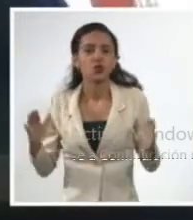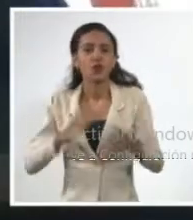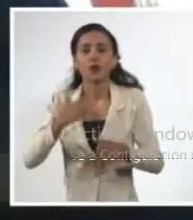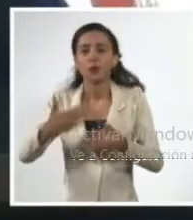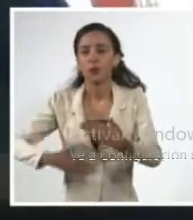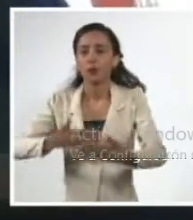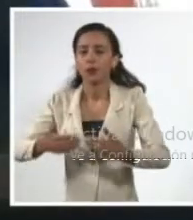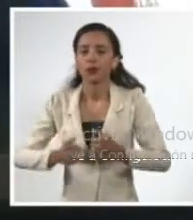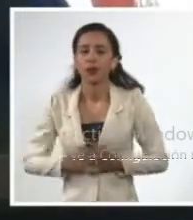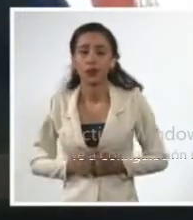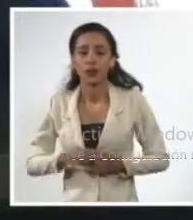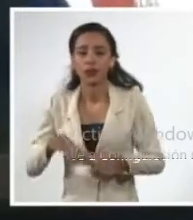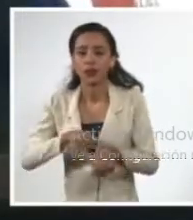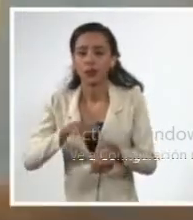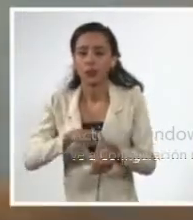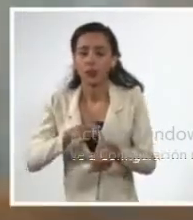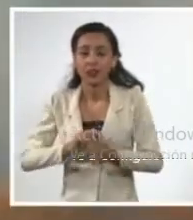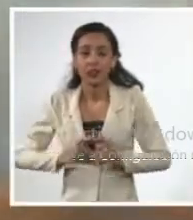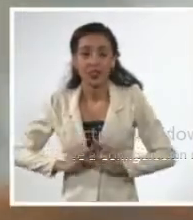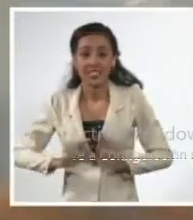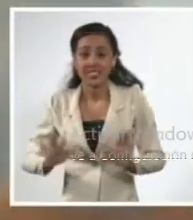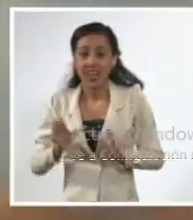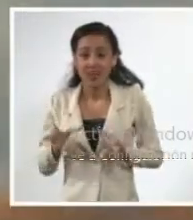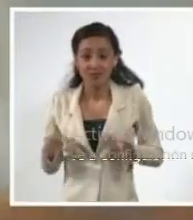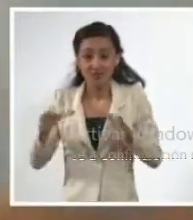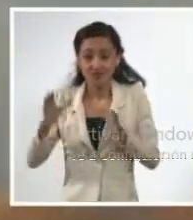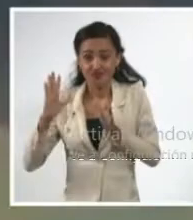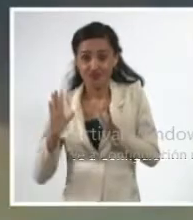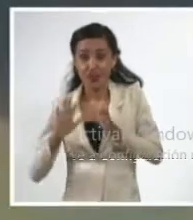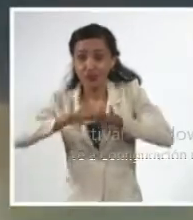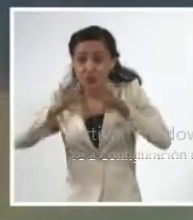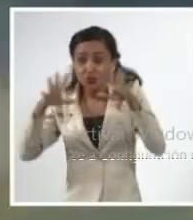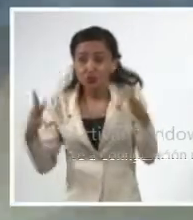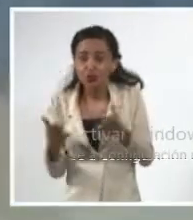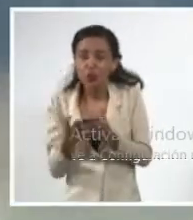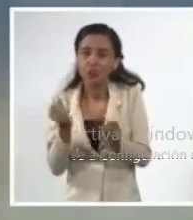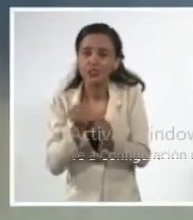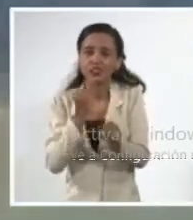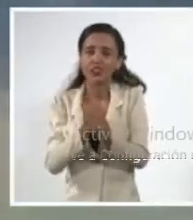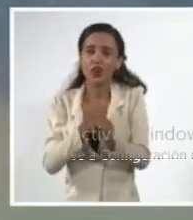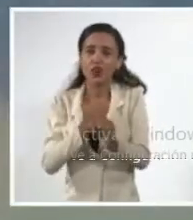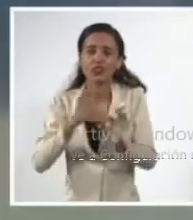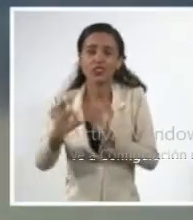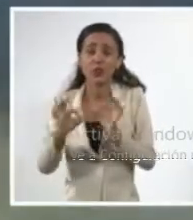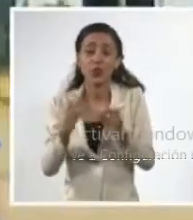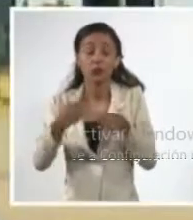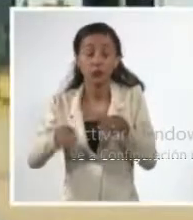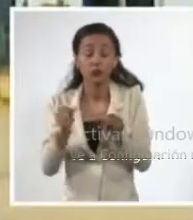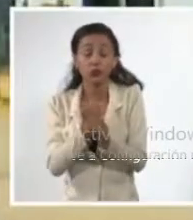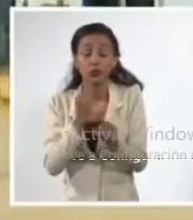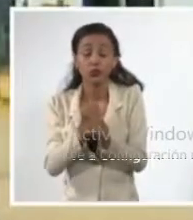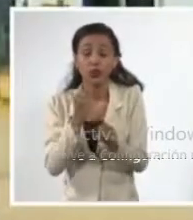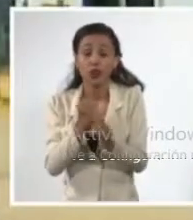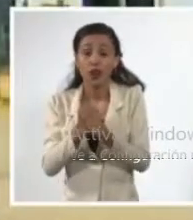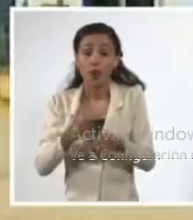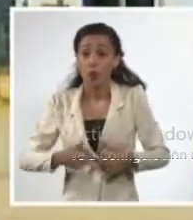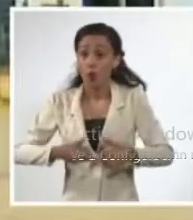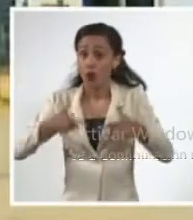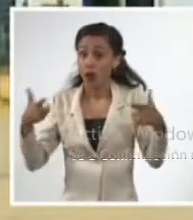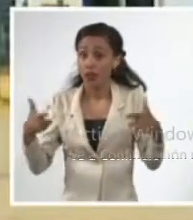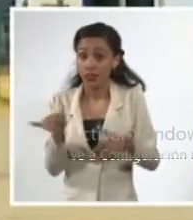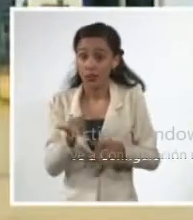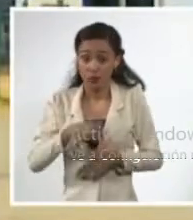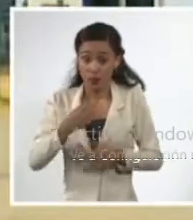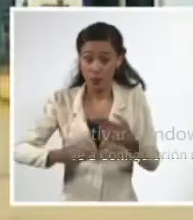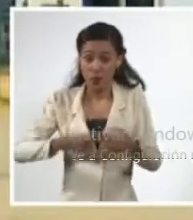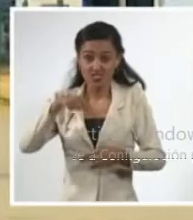En estos momentos ya están ya apuntaladas, están hechas todas las acciones de seguridad, pero un trabajo de montaje tan grande así como el que vamos a